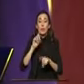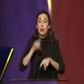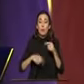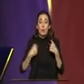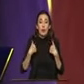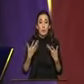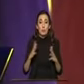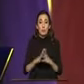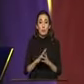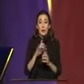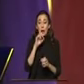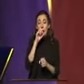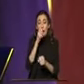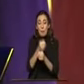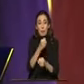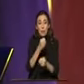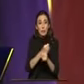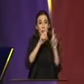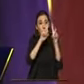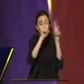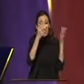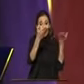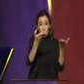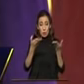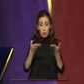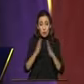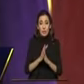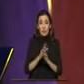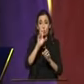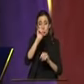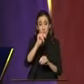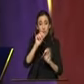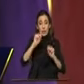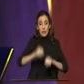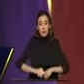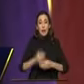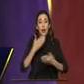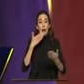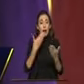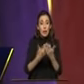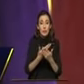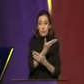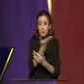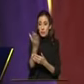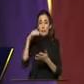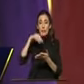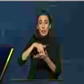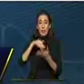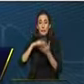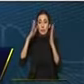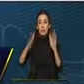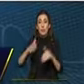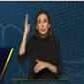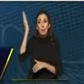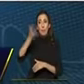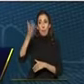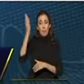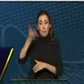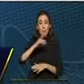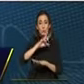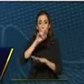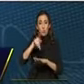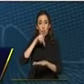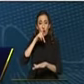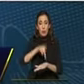empleados, trabajadores, empresarios. Sin ustedes no habría país. Gracias, queridos estudiantes, maestros y